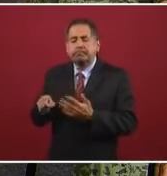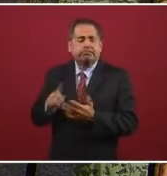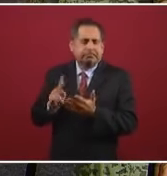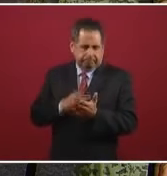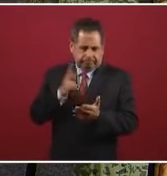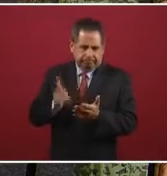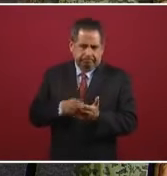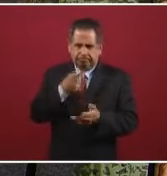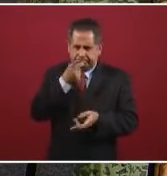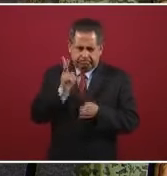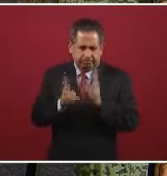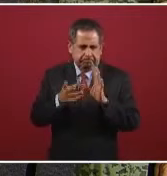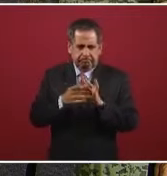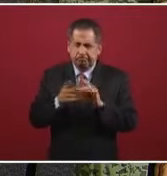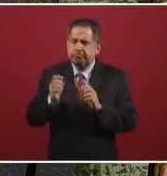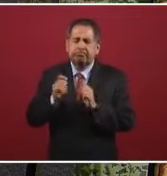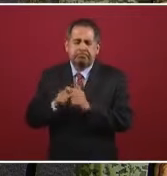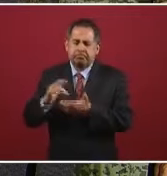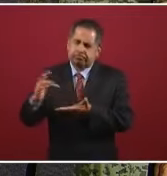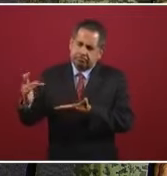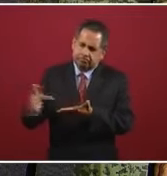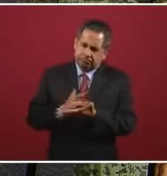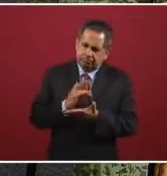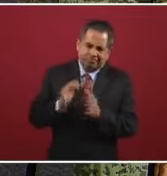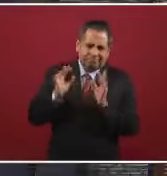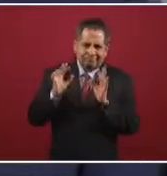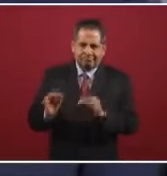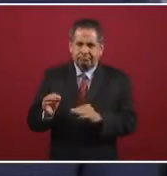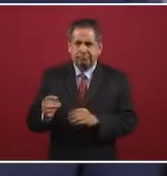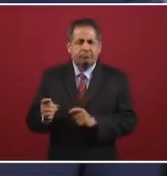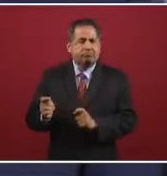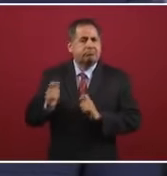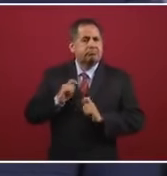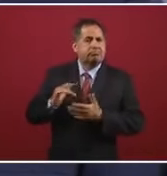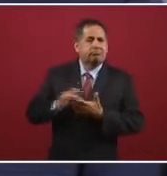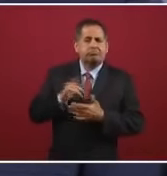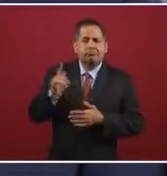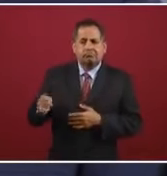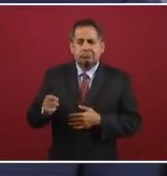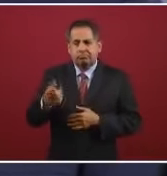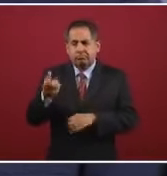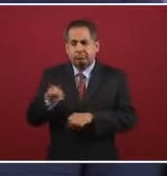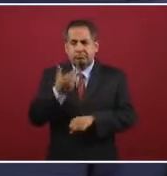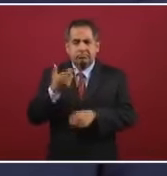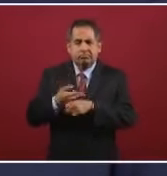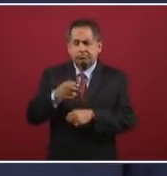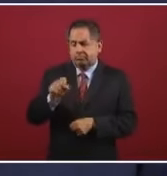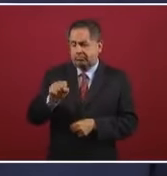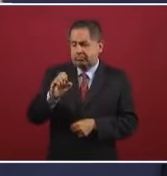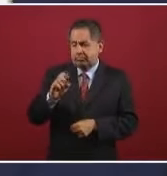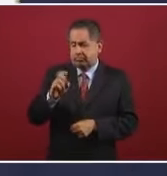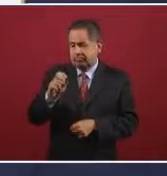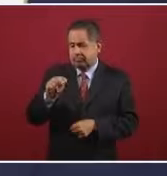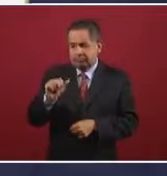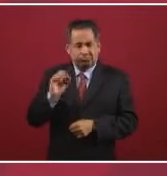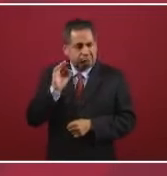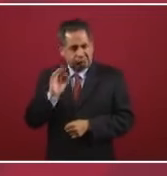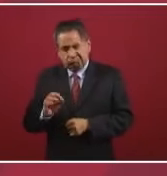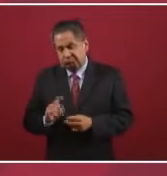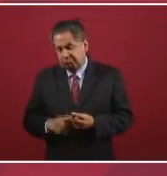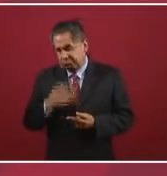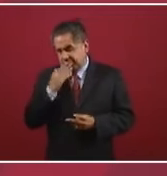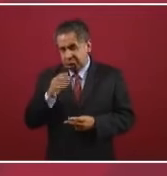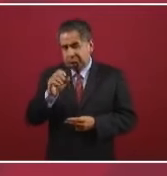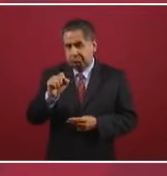constantemente estoy hablando del apoyo que recibo de la Secretaría de la Defensa, de la Secretaría